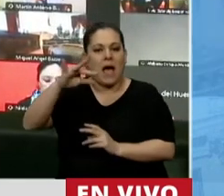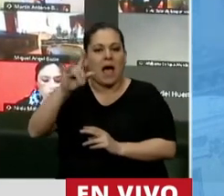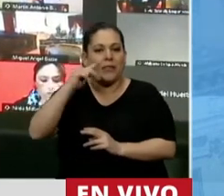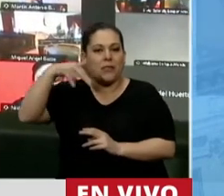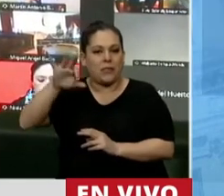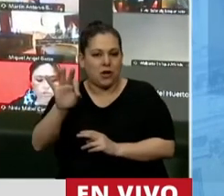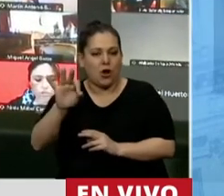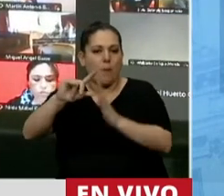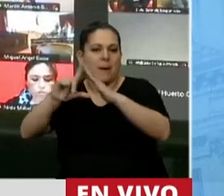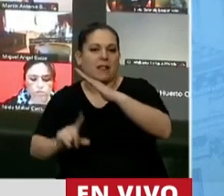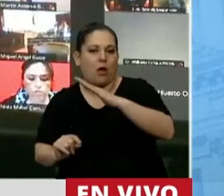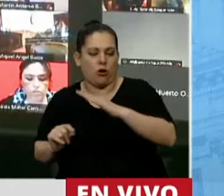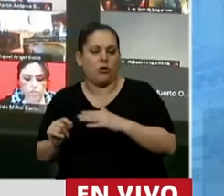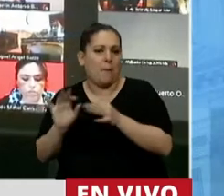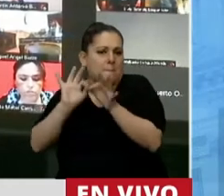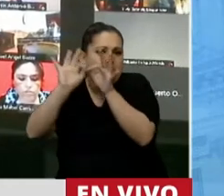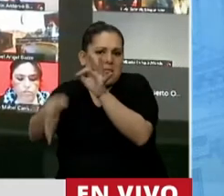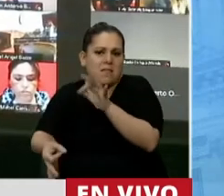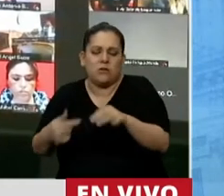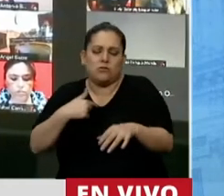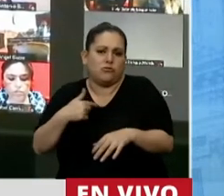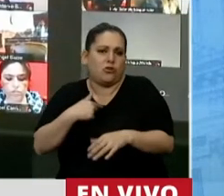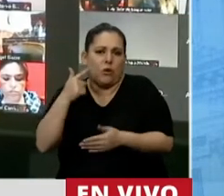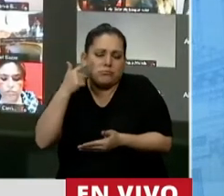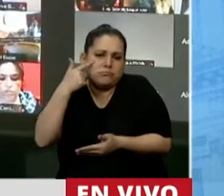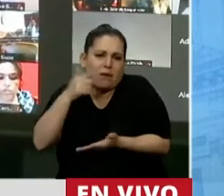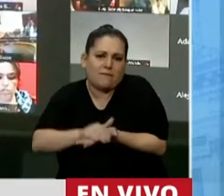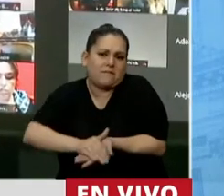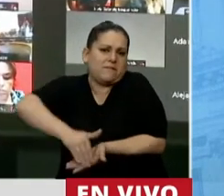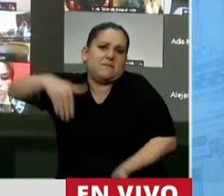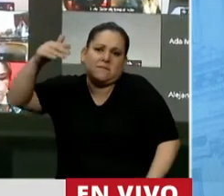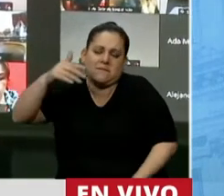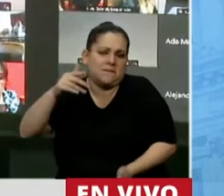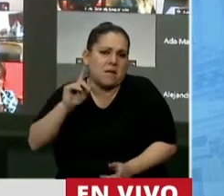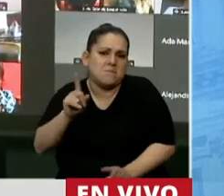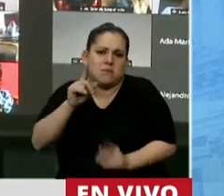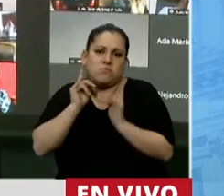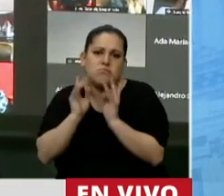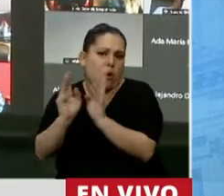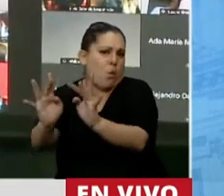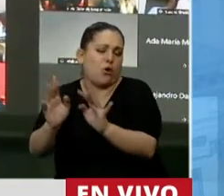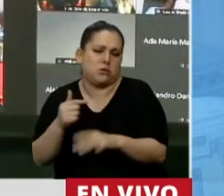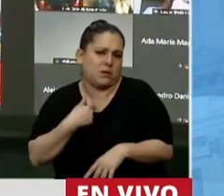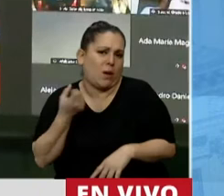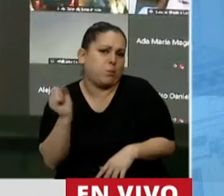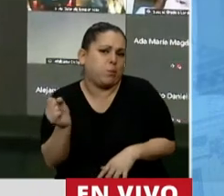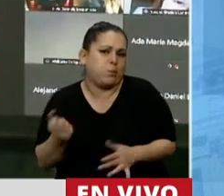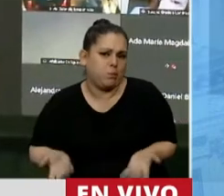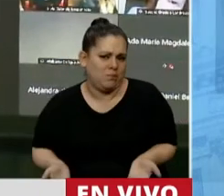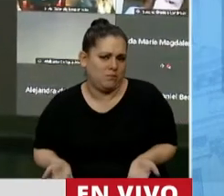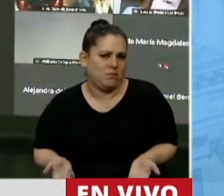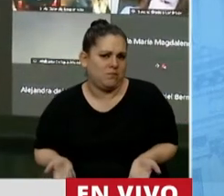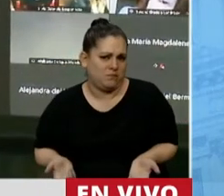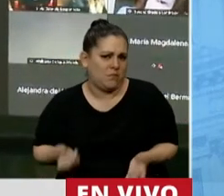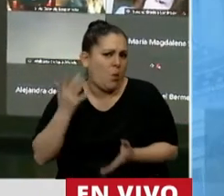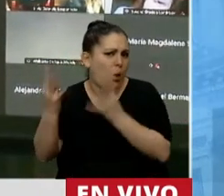milenarios. Amo los bosques, viví, me crié allí. Fíjese, presidente, que cada